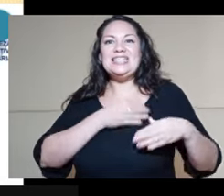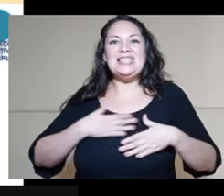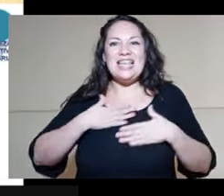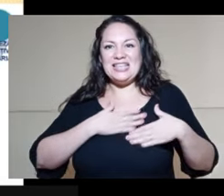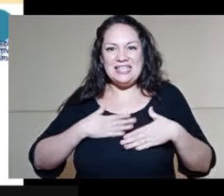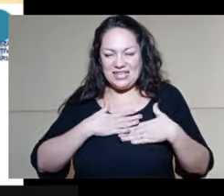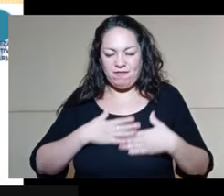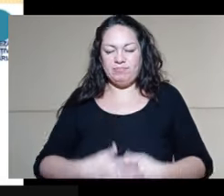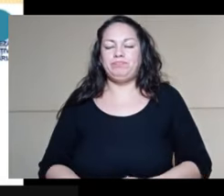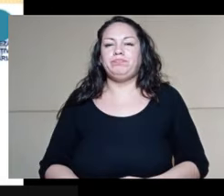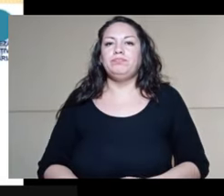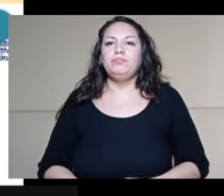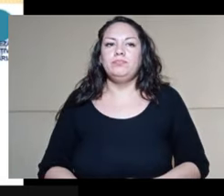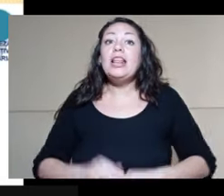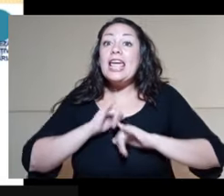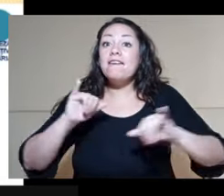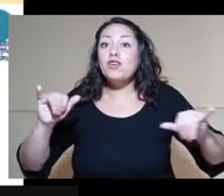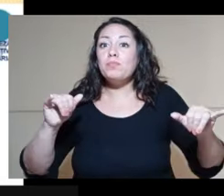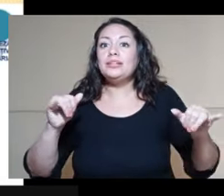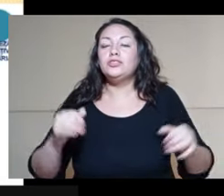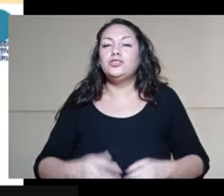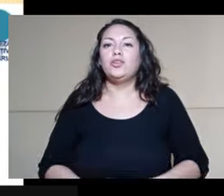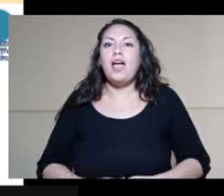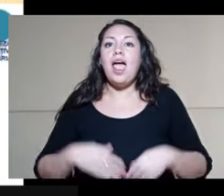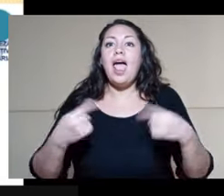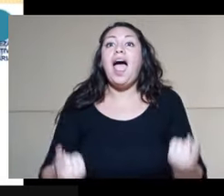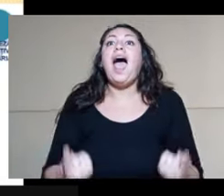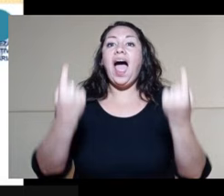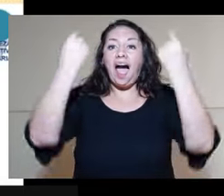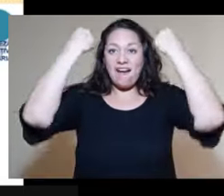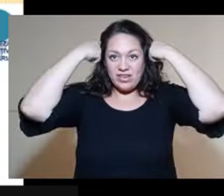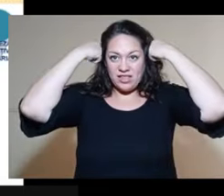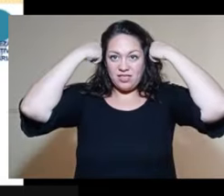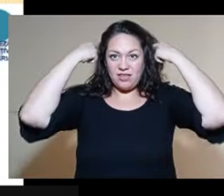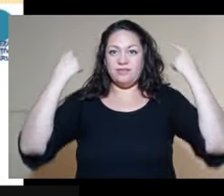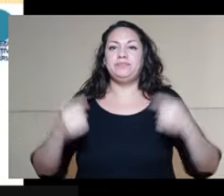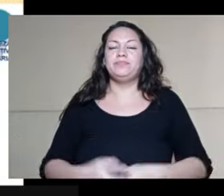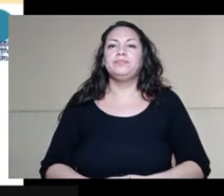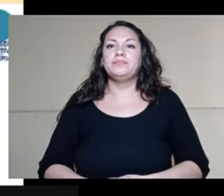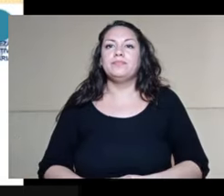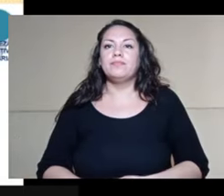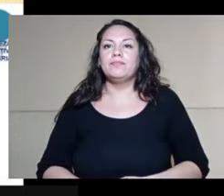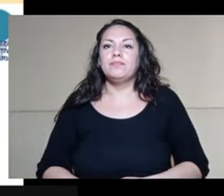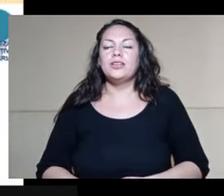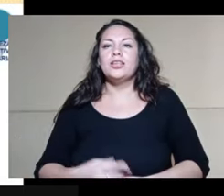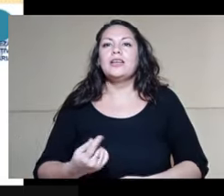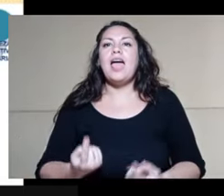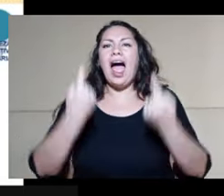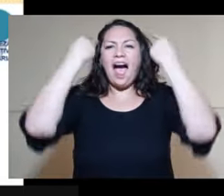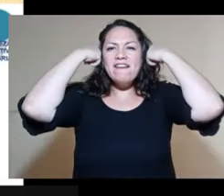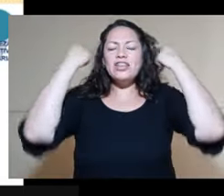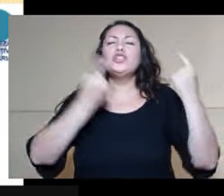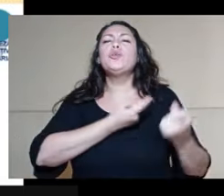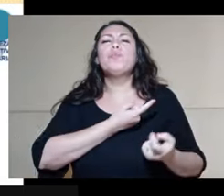sensitiva va a viajar por los ramos posteriores. Es una información aferente, va a ir desde afuera hacia la médula. ¿Y va a